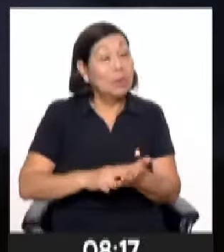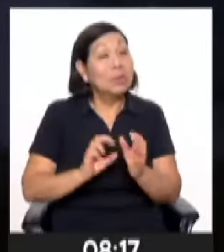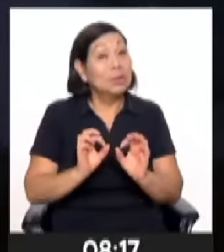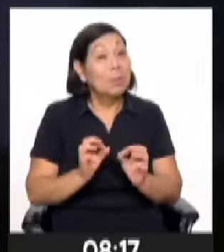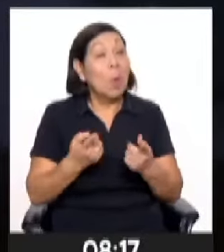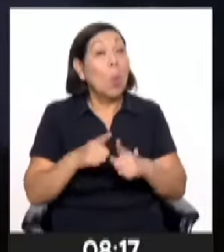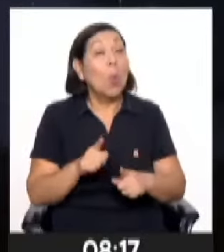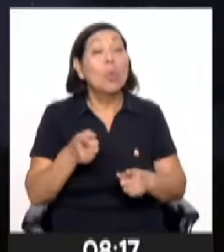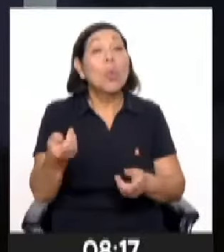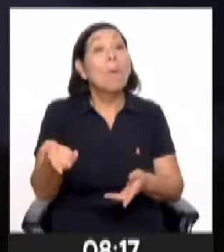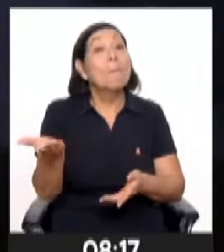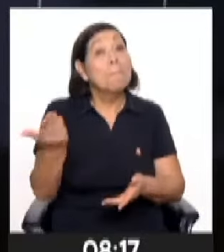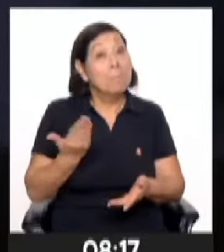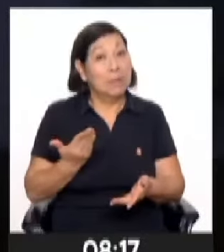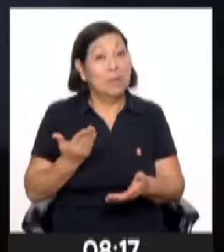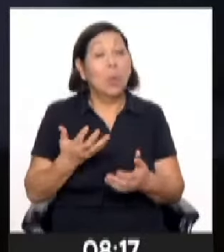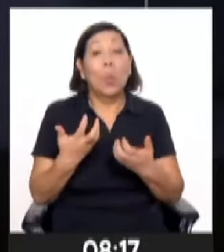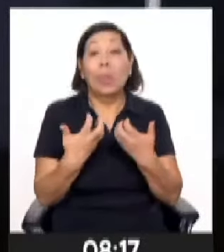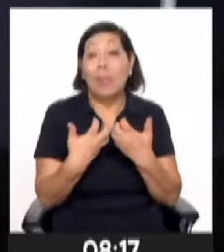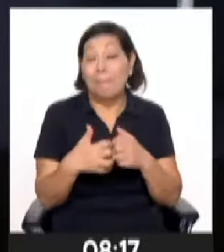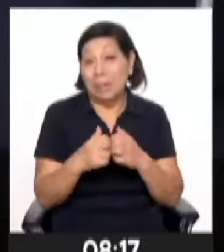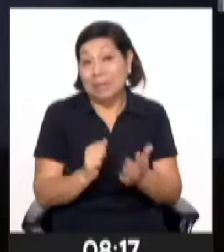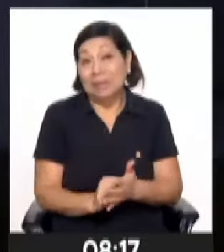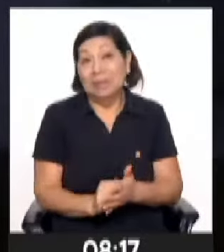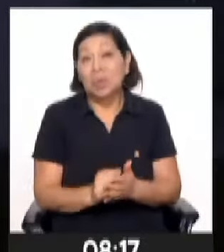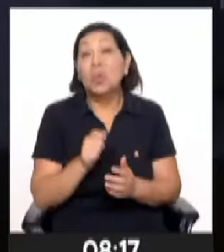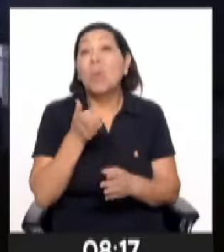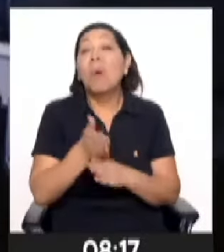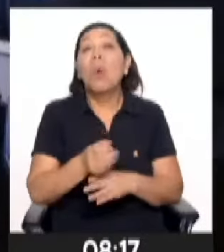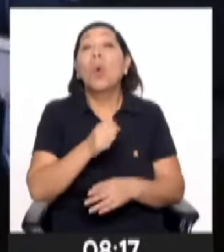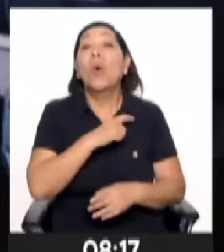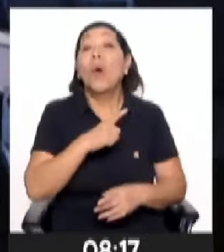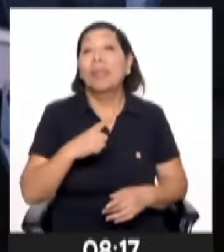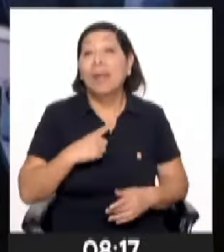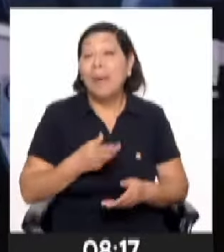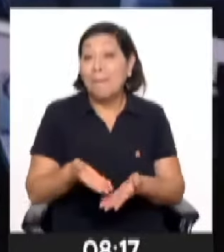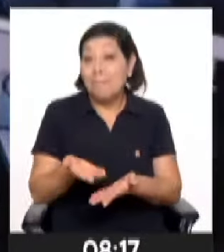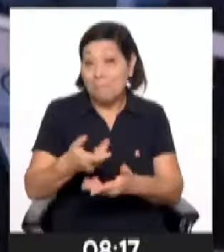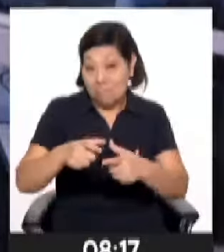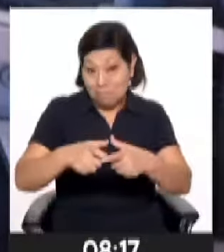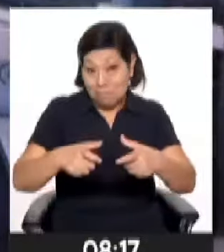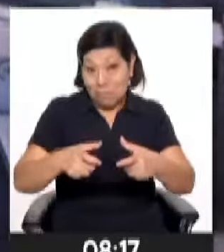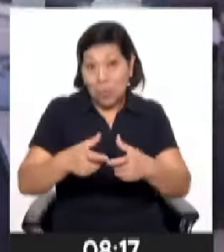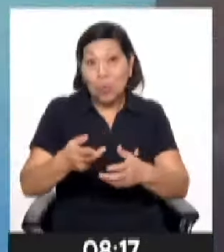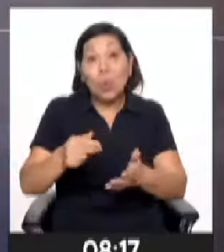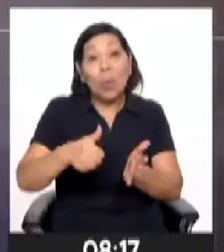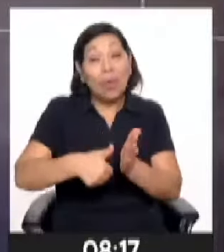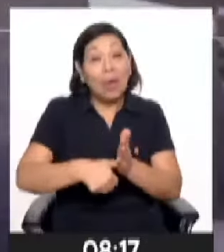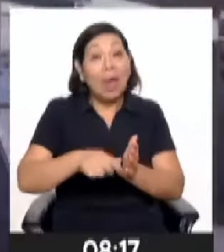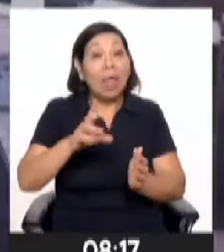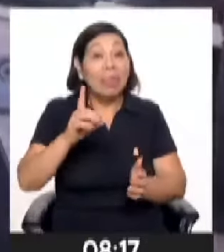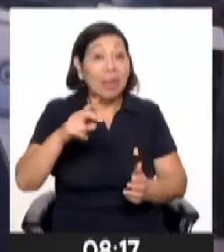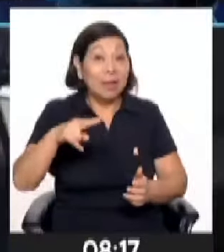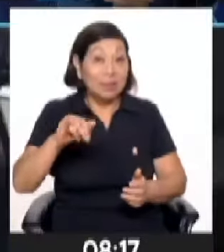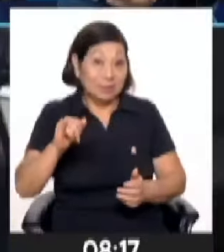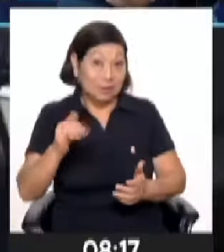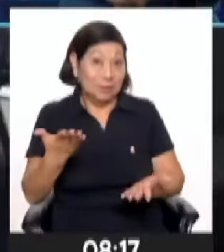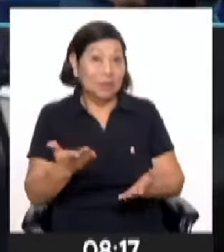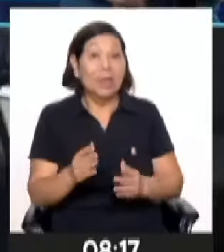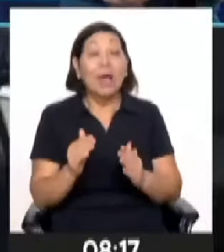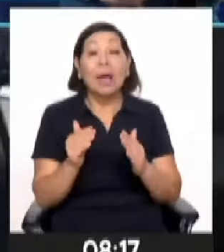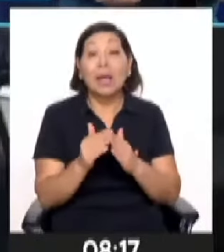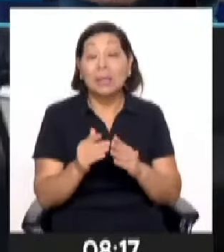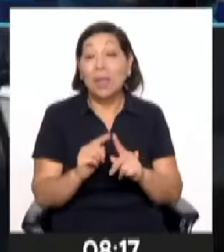Siempre y cuando tú pidas, repito, cuando es una empresa, si vas a un hotel, por ejemplo, tienes que pedir una boleta donde figure tu DNI para este servicio de